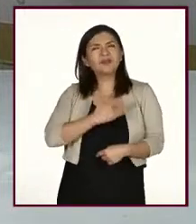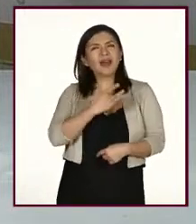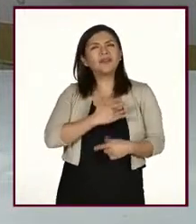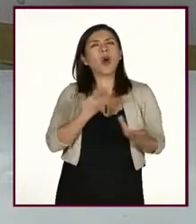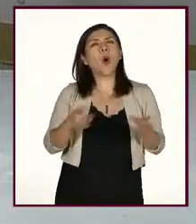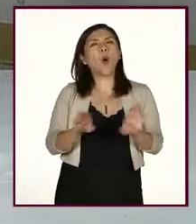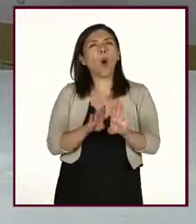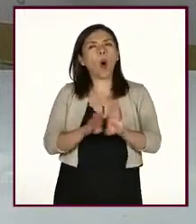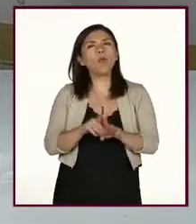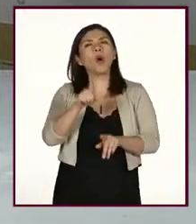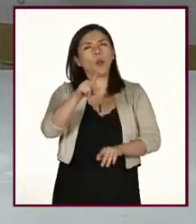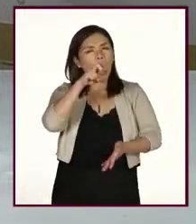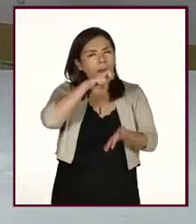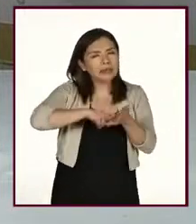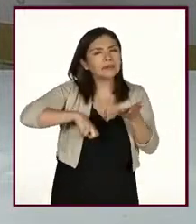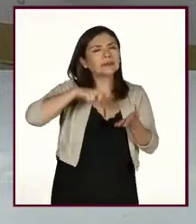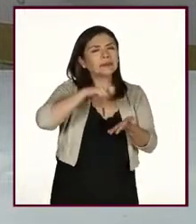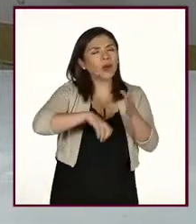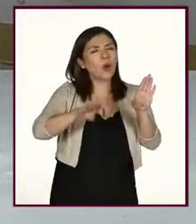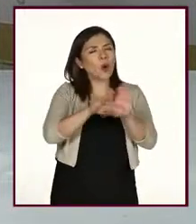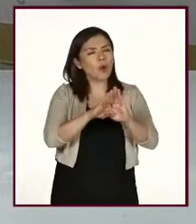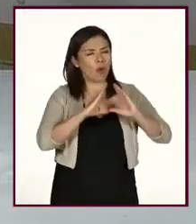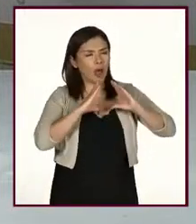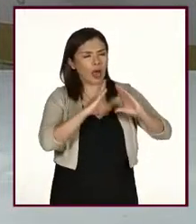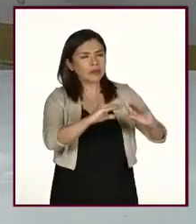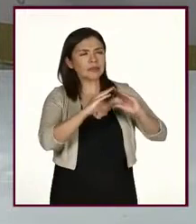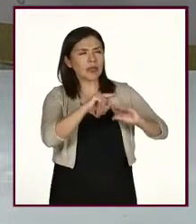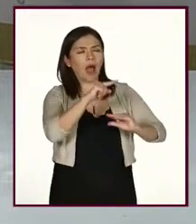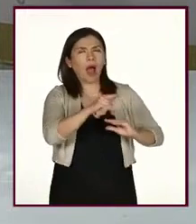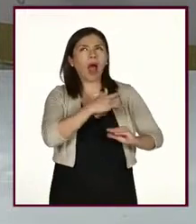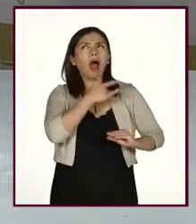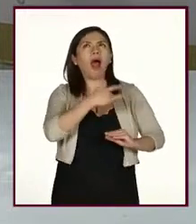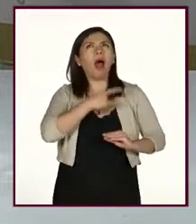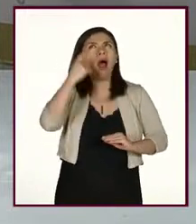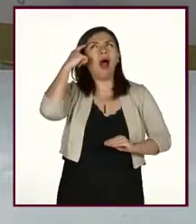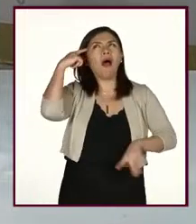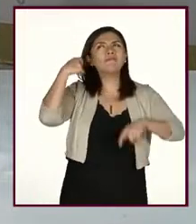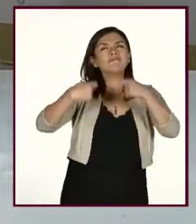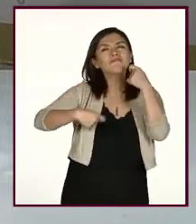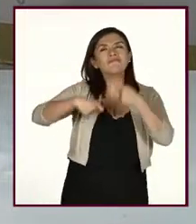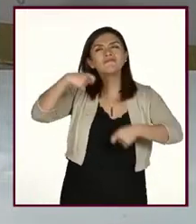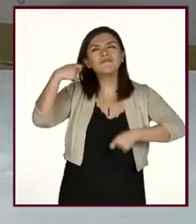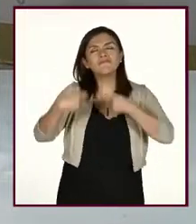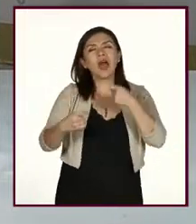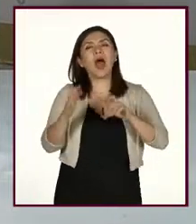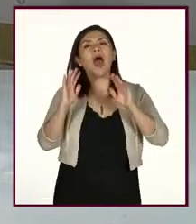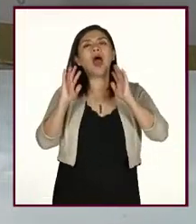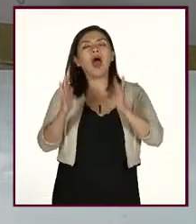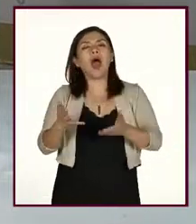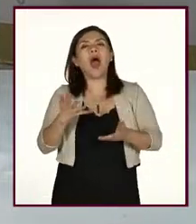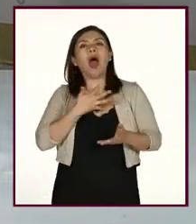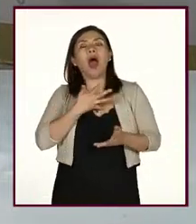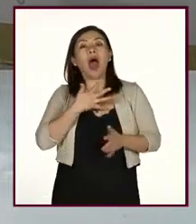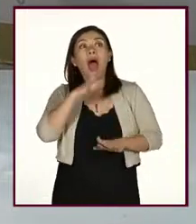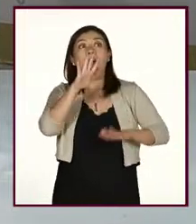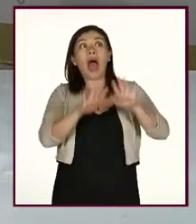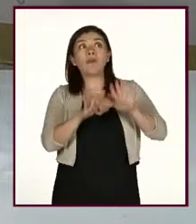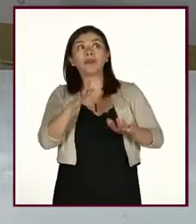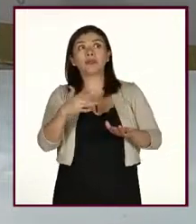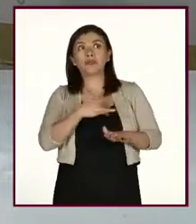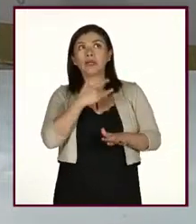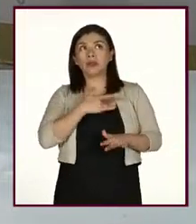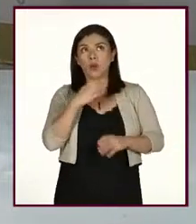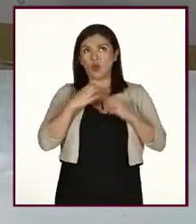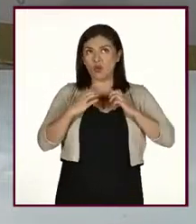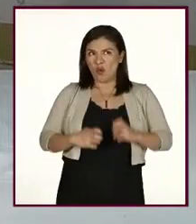ir motivando, ir dando instrucciones para que vayan como generando cierta tensión en ciertos grupos musculares.